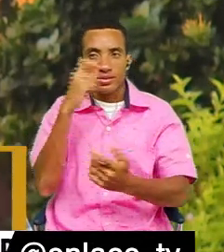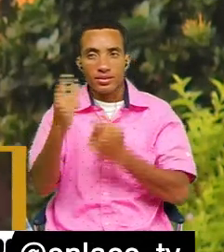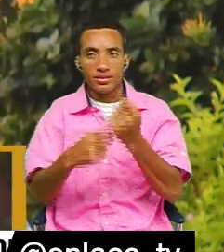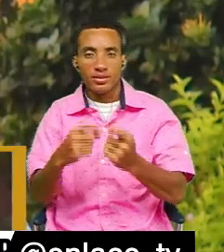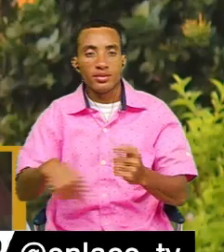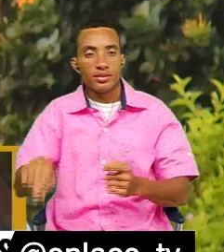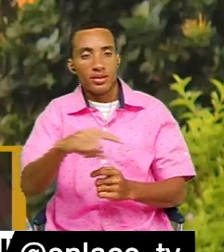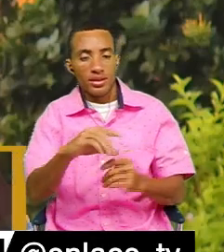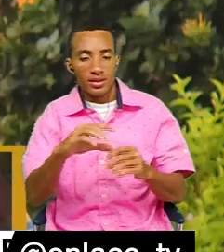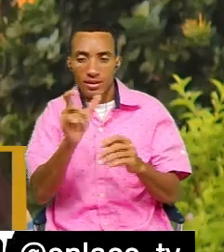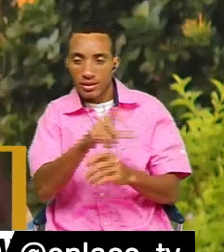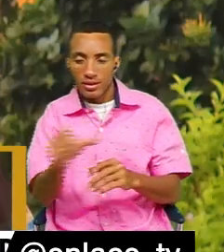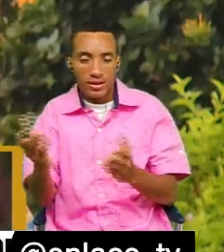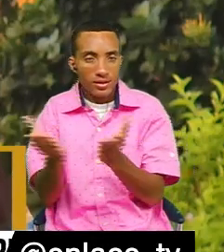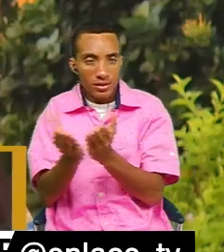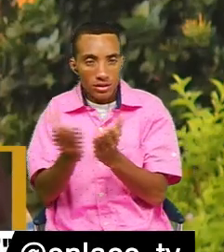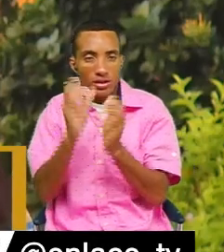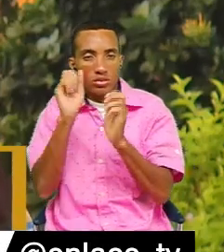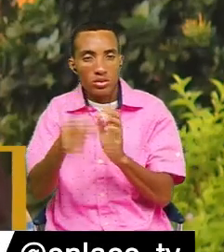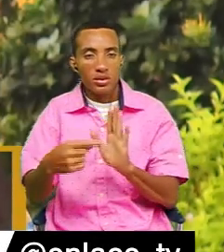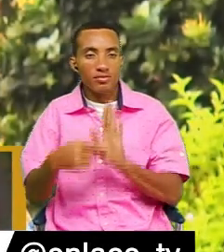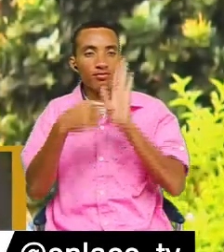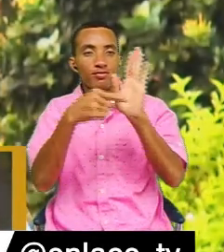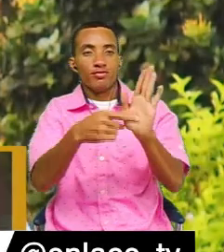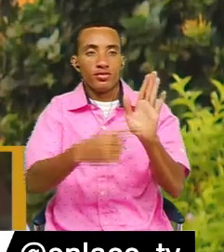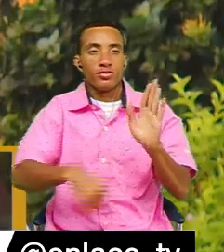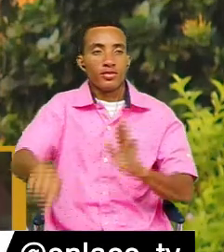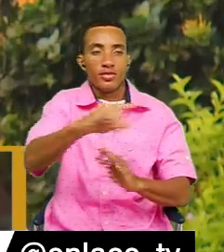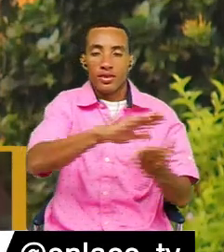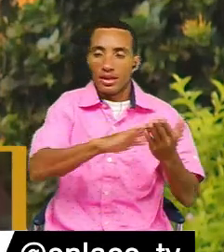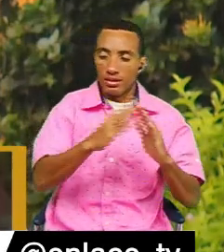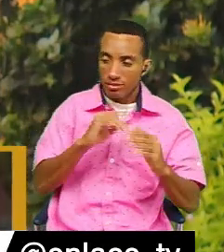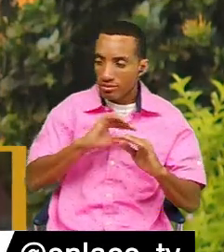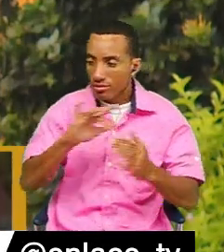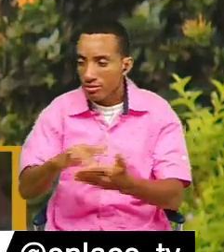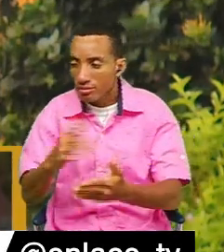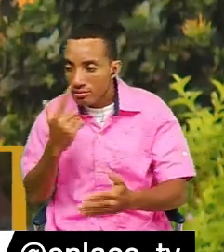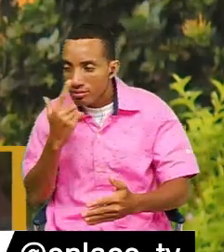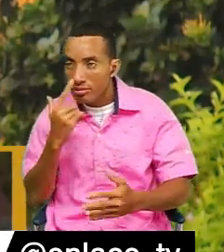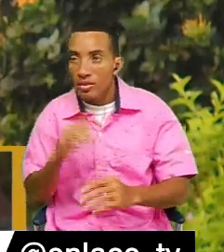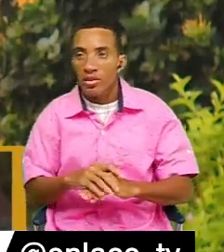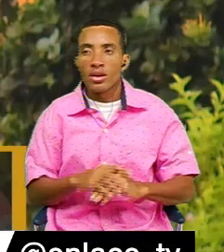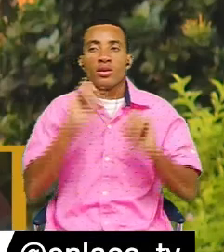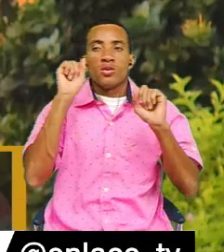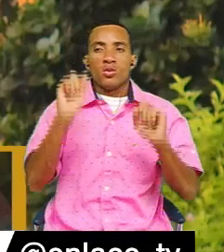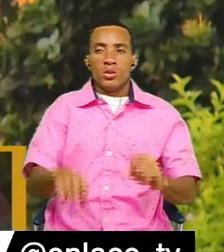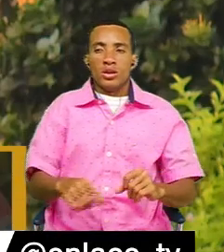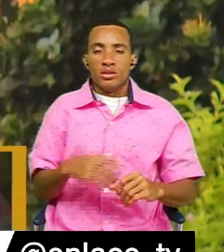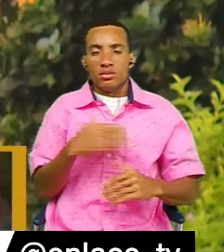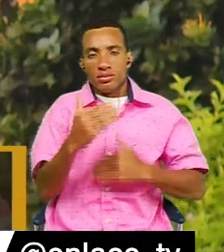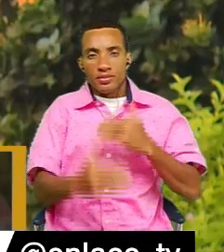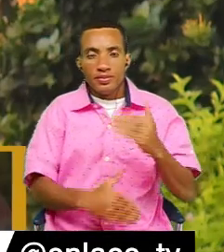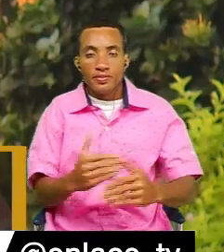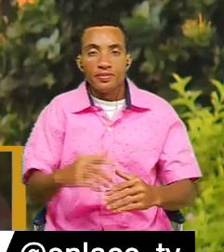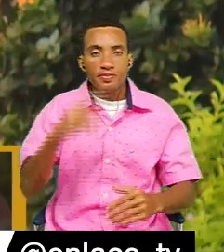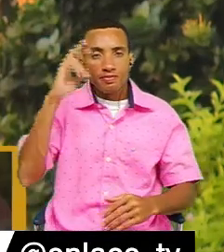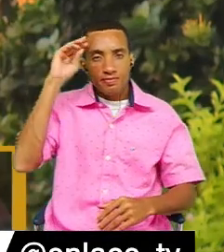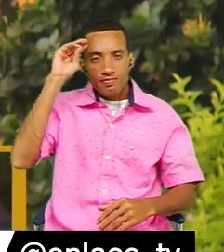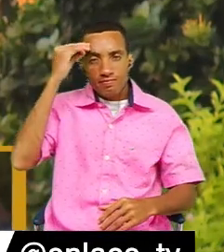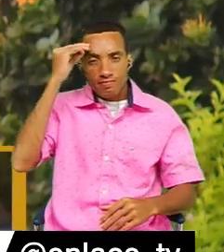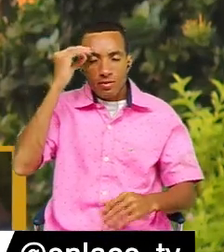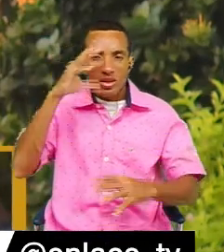sientan felices y puedan mostrarle todo esto a una comunidad. Básicamente, en esta especialidad de lo que se trata es de desarrollar la parte motriz del estudiante,